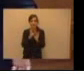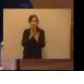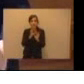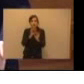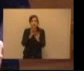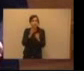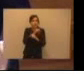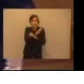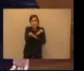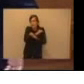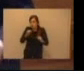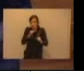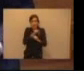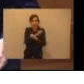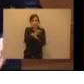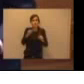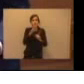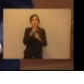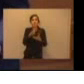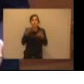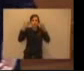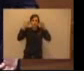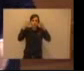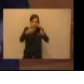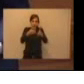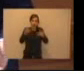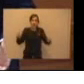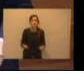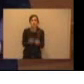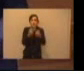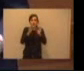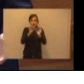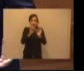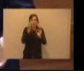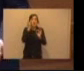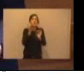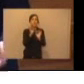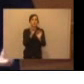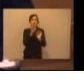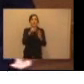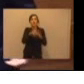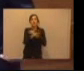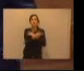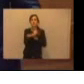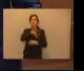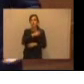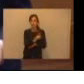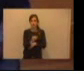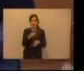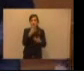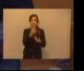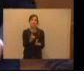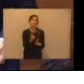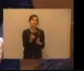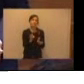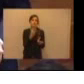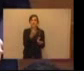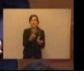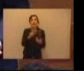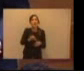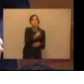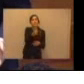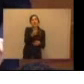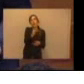es una imposibilidad abordar una acción de esa naturaleza con los recursos que disponemos. O sea, que no se me escude en eso en relación a aprobar o no